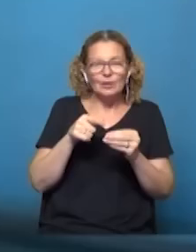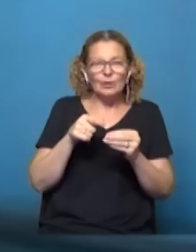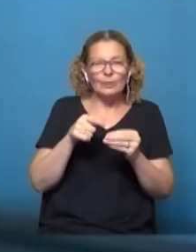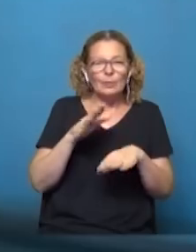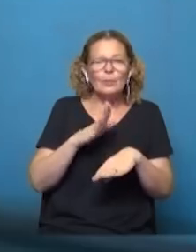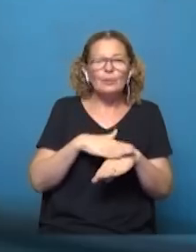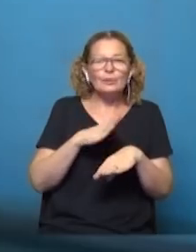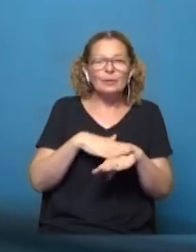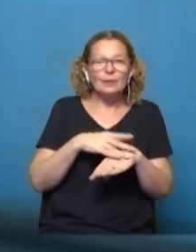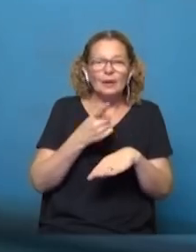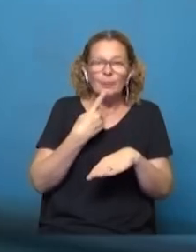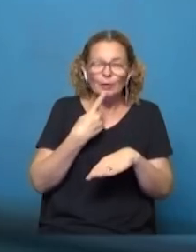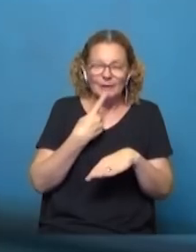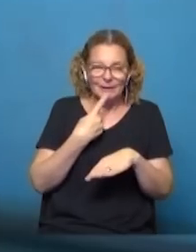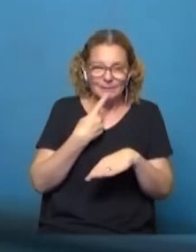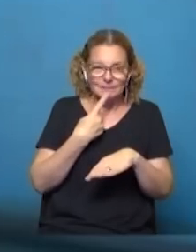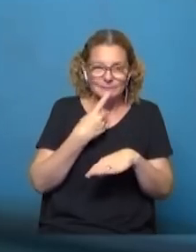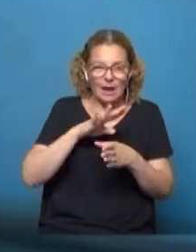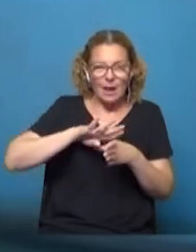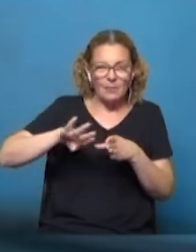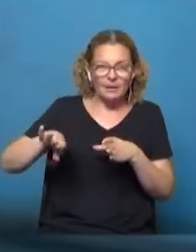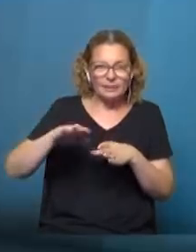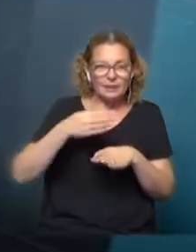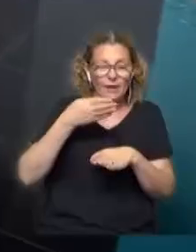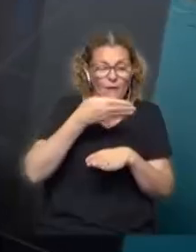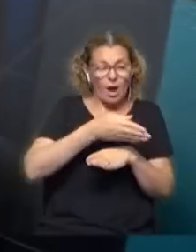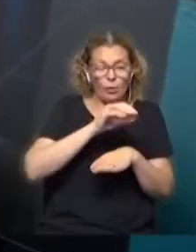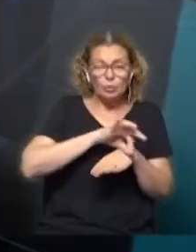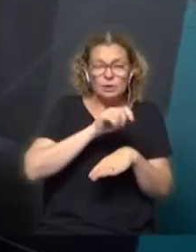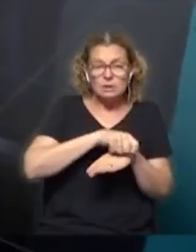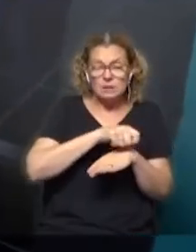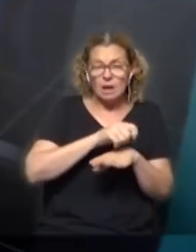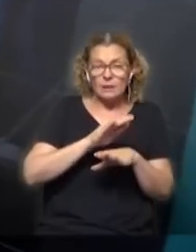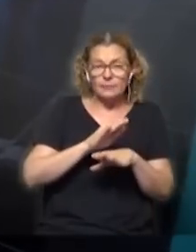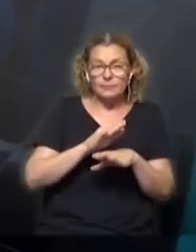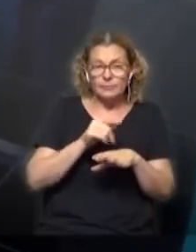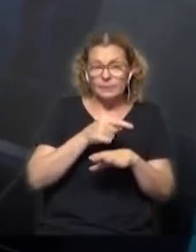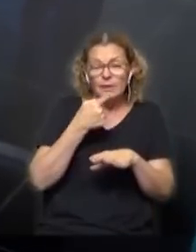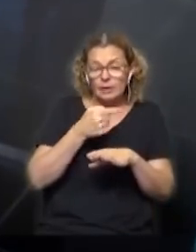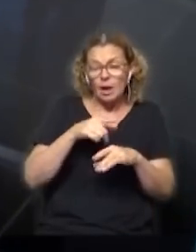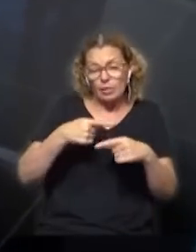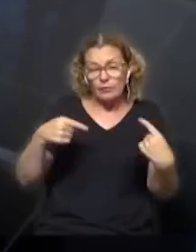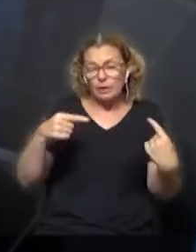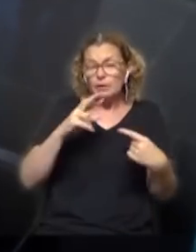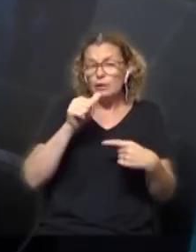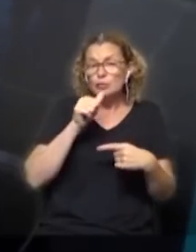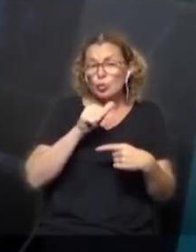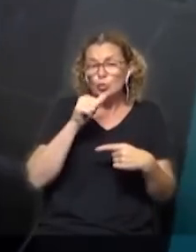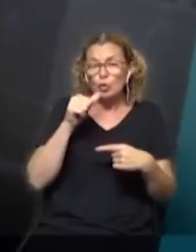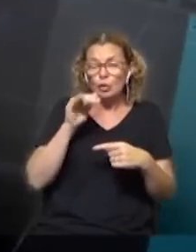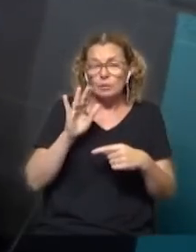responsabilidades políticas por otro lado va la justicia la justicia determinará otras cosas ahora